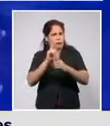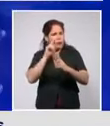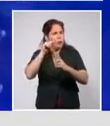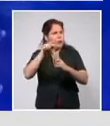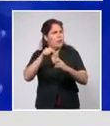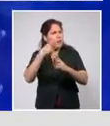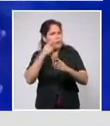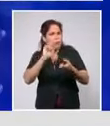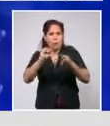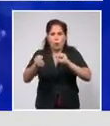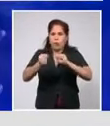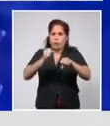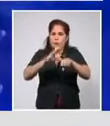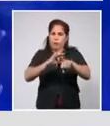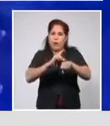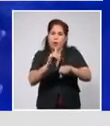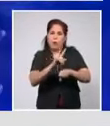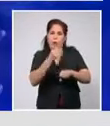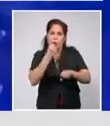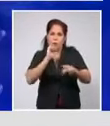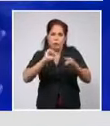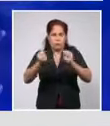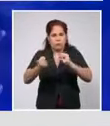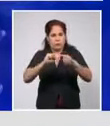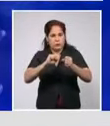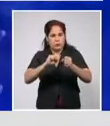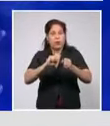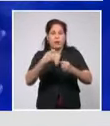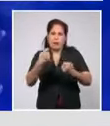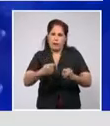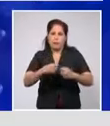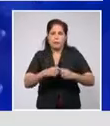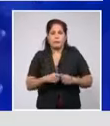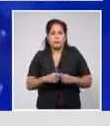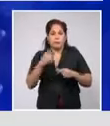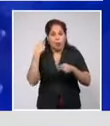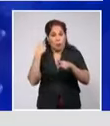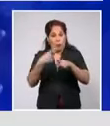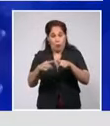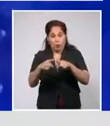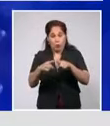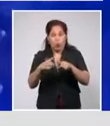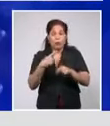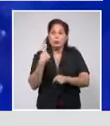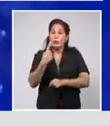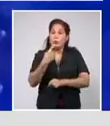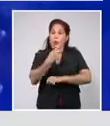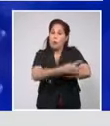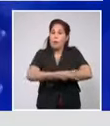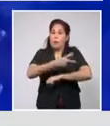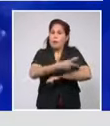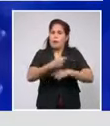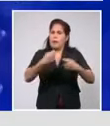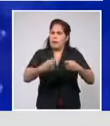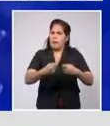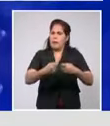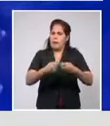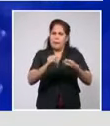esto realmente se logra su control. Y prácticamente todos los países asocian